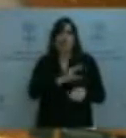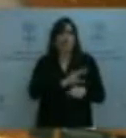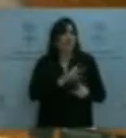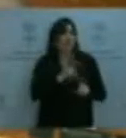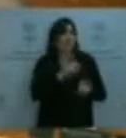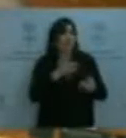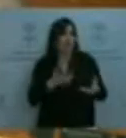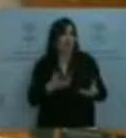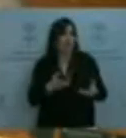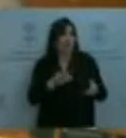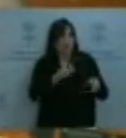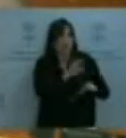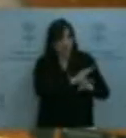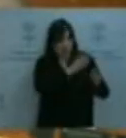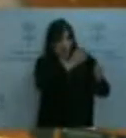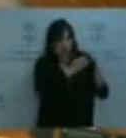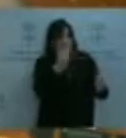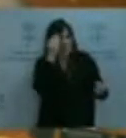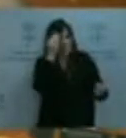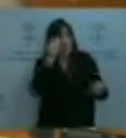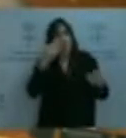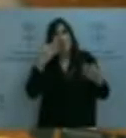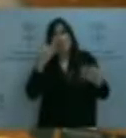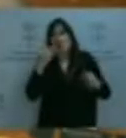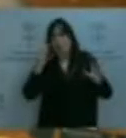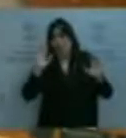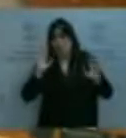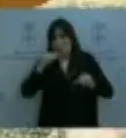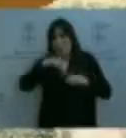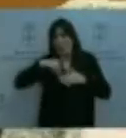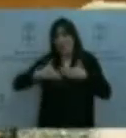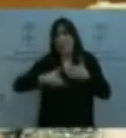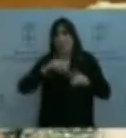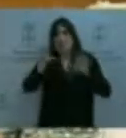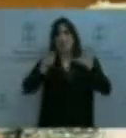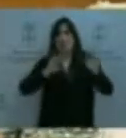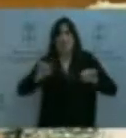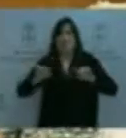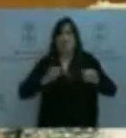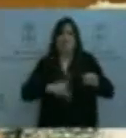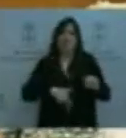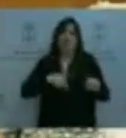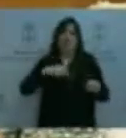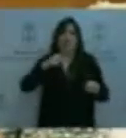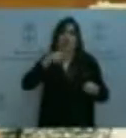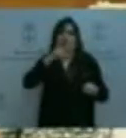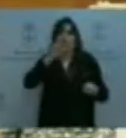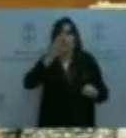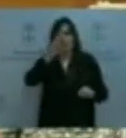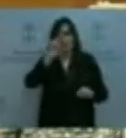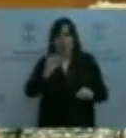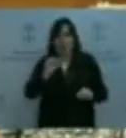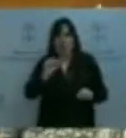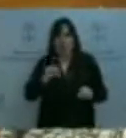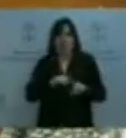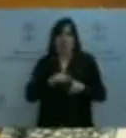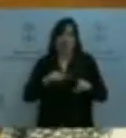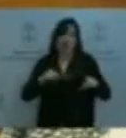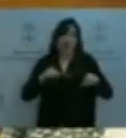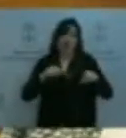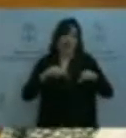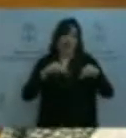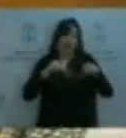razonable que en el proceso de selección del director general de la empresa pública HITPA, más conocida como la empresa de la trama del cable, sea la entrevista personal la que incline la balanza